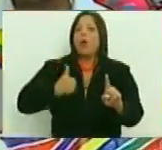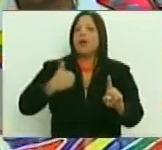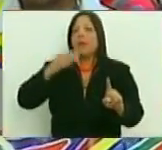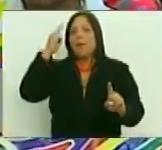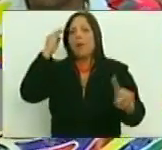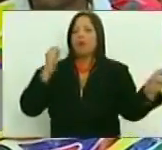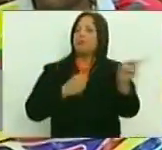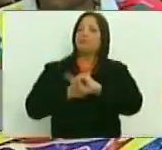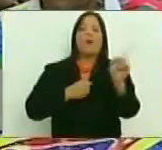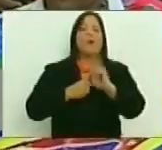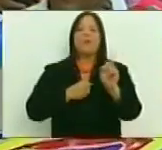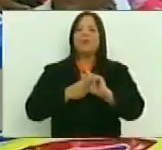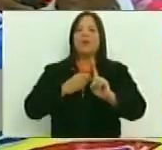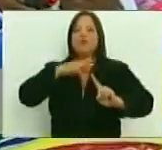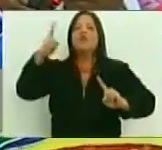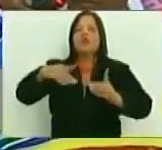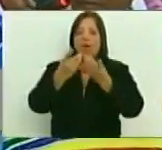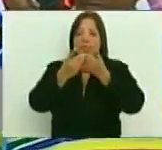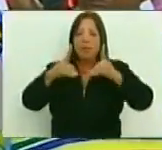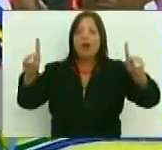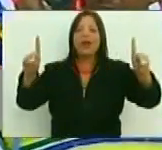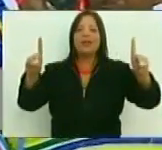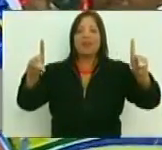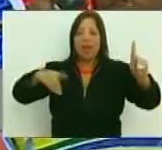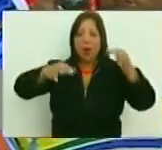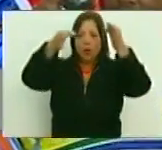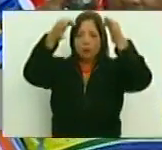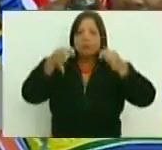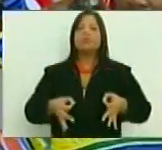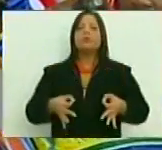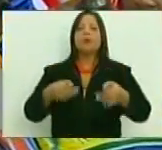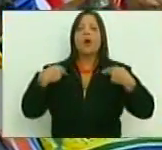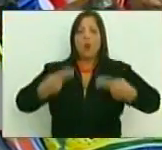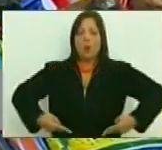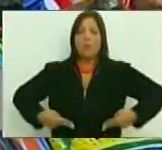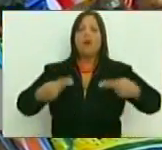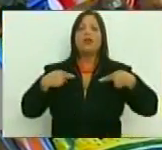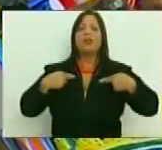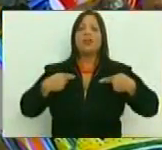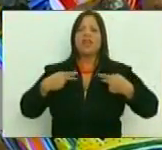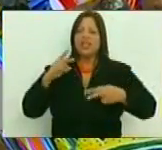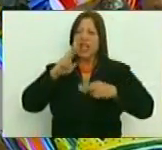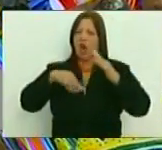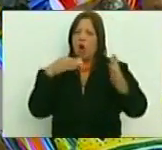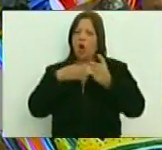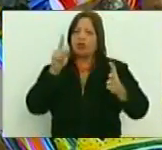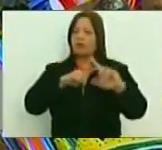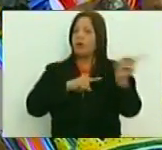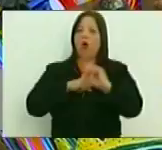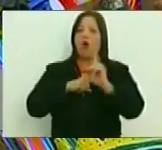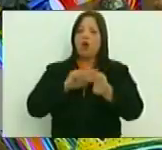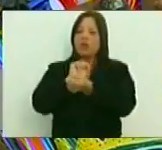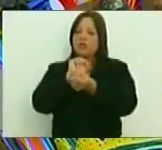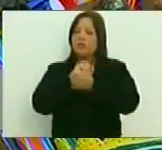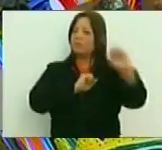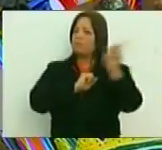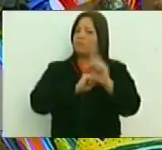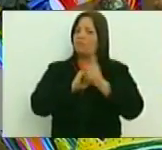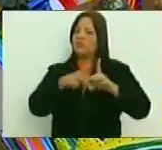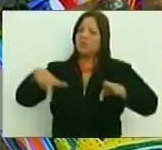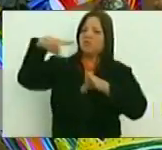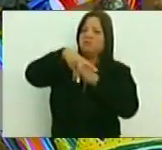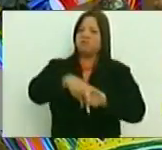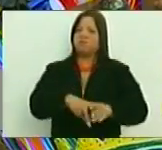histórica, una democrática, justa, humanista, no racista, sin chauvinismo, sin